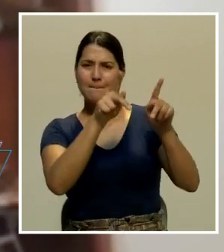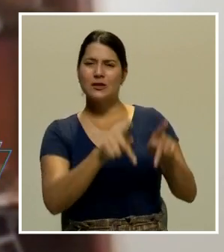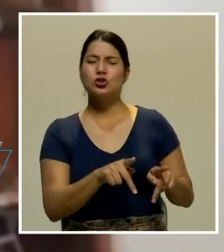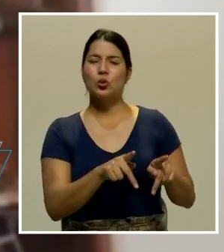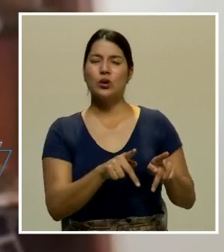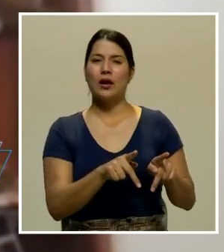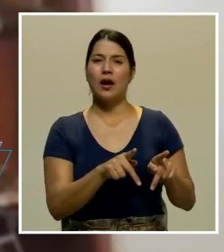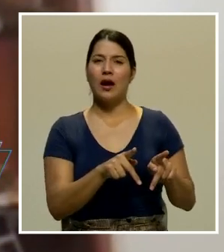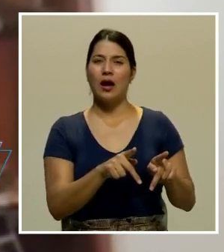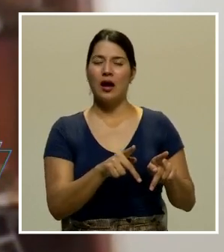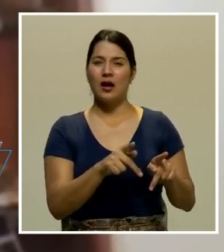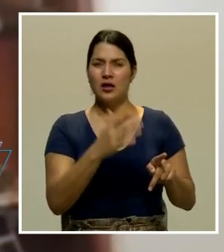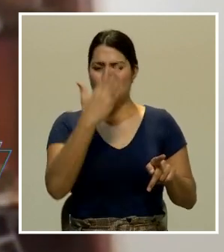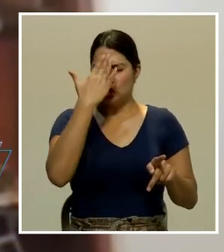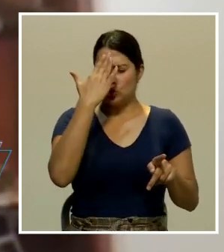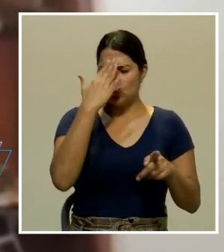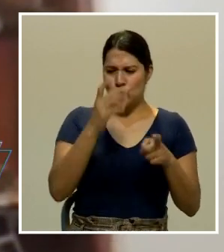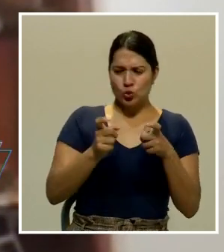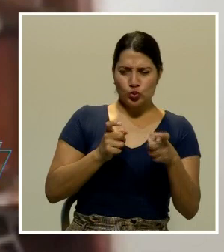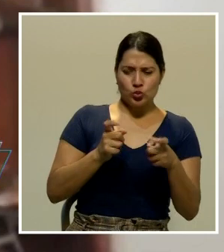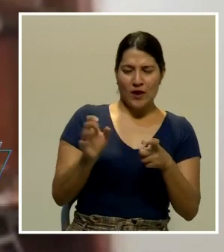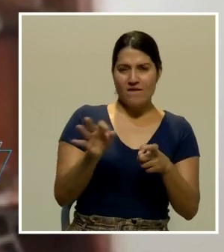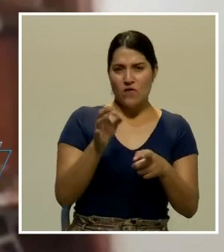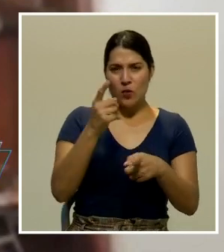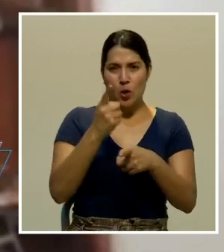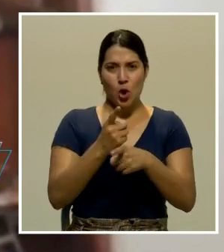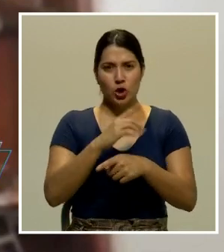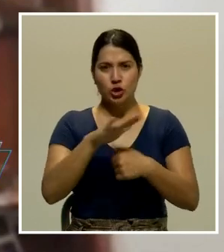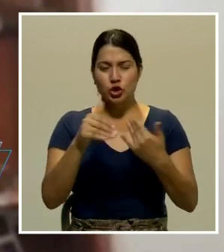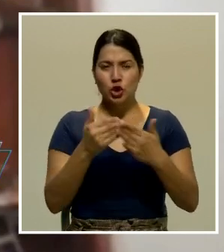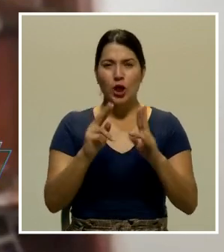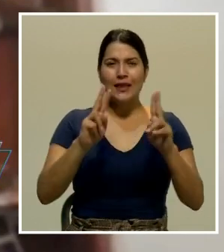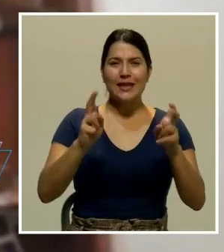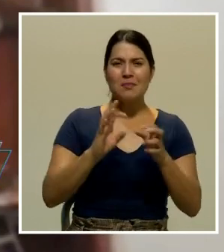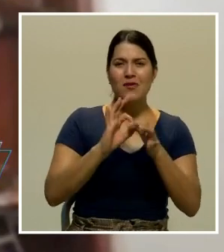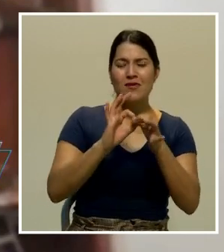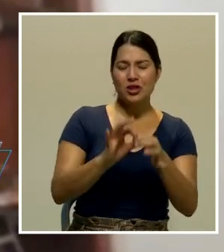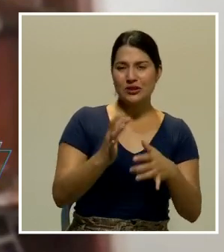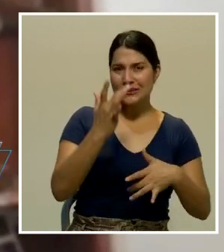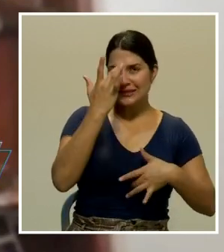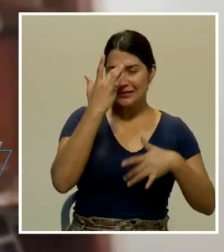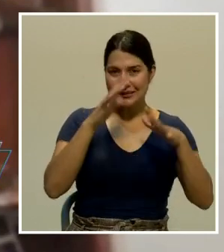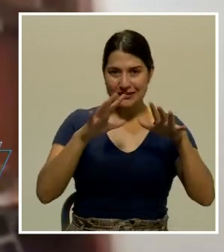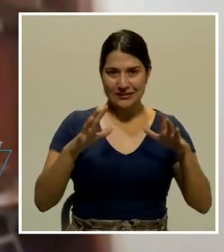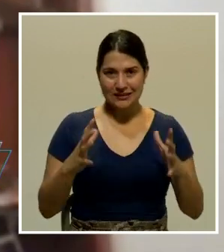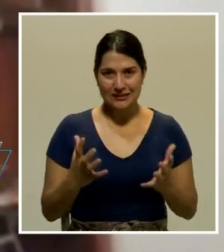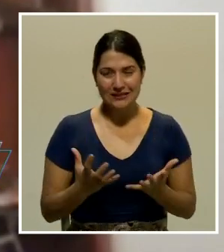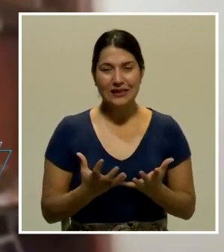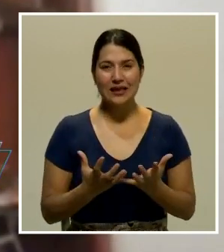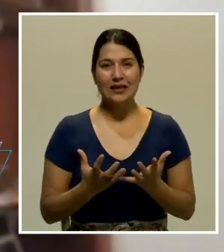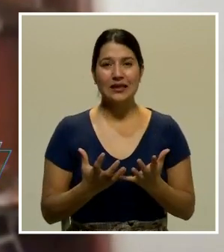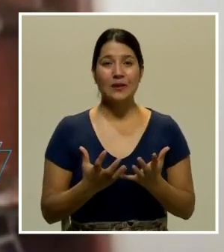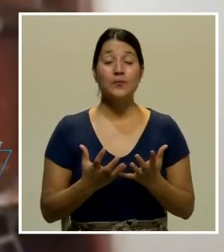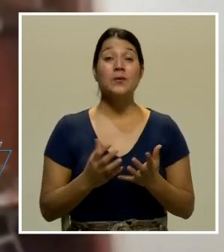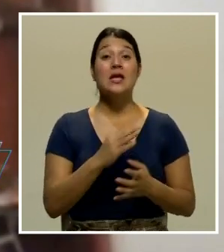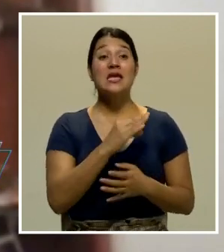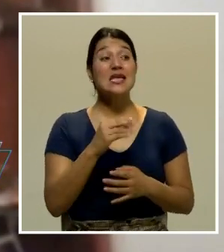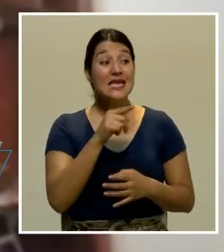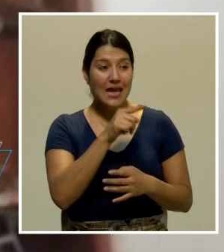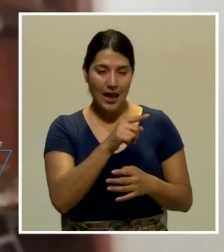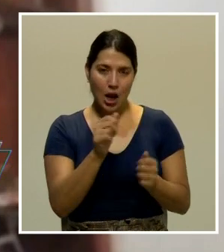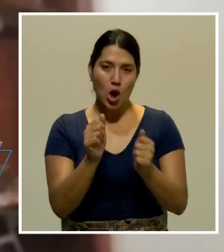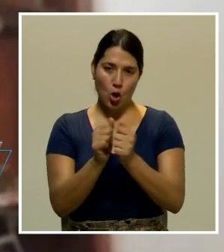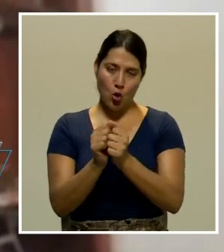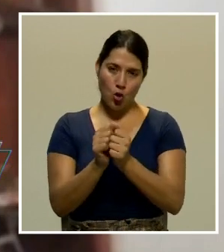manera muy adecuada todo el tema de la pandemia, y por medio del presidente ha priorizado